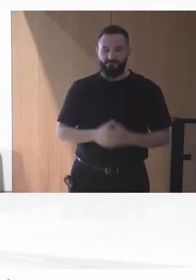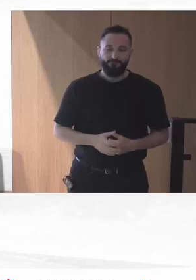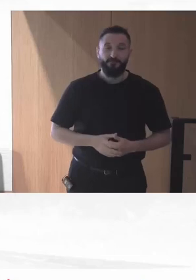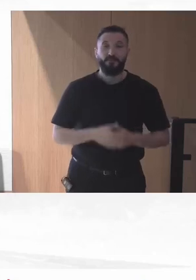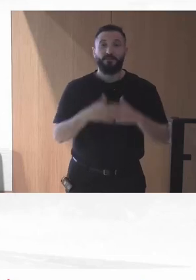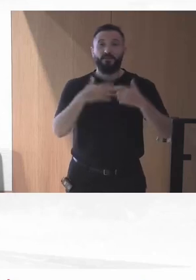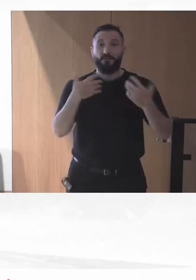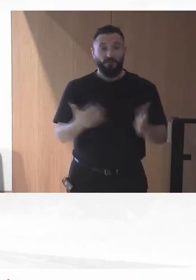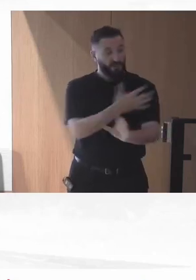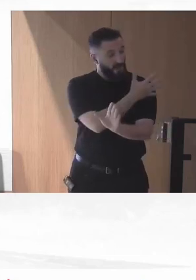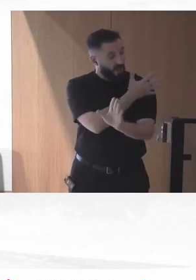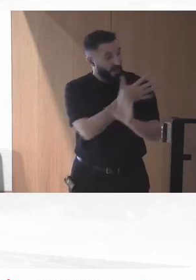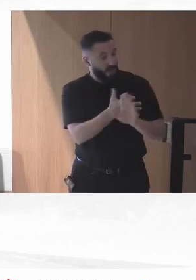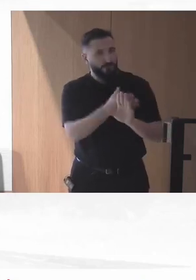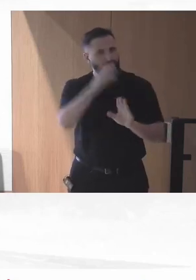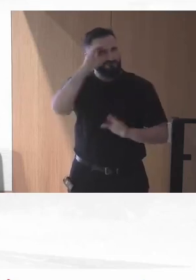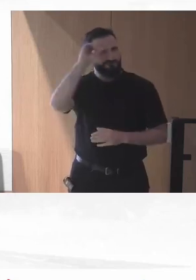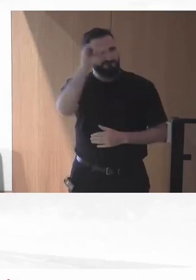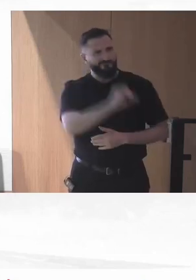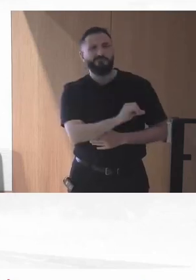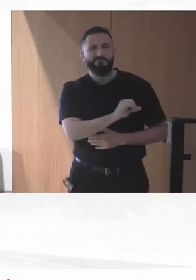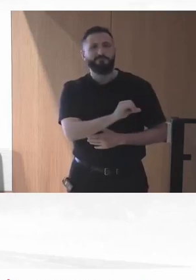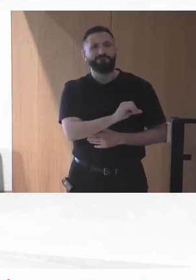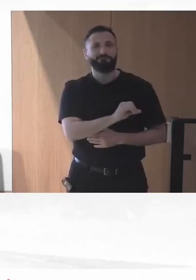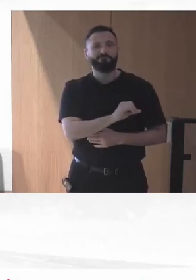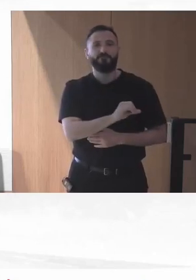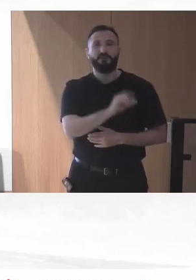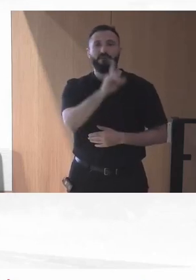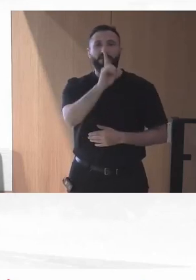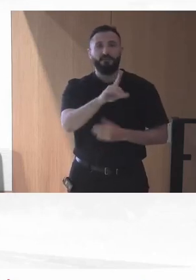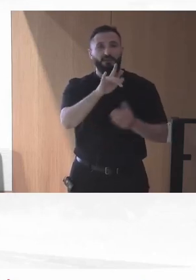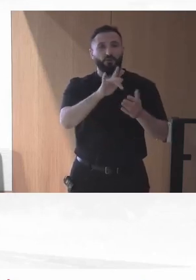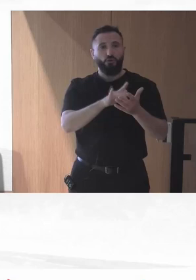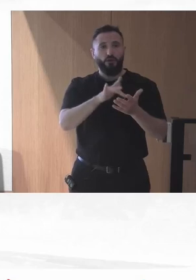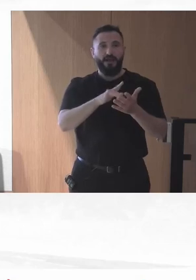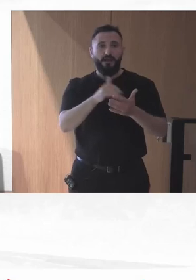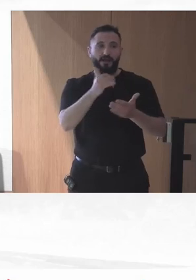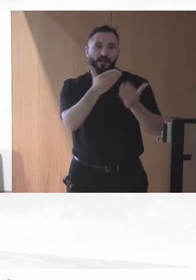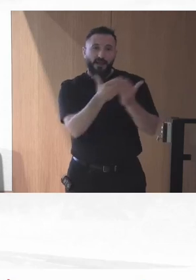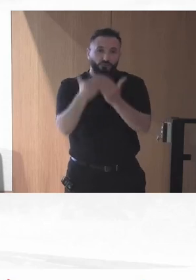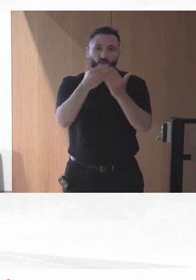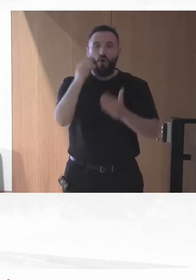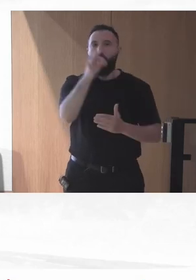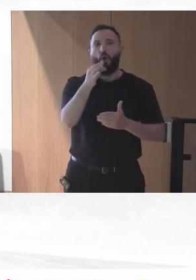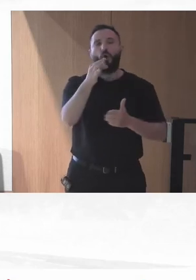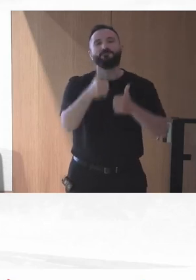Lo que hemos observado también es que los exámenes o los estudios